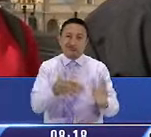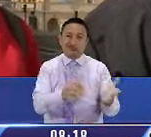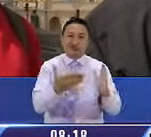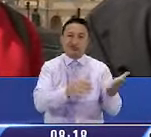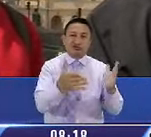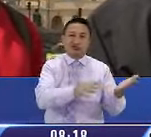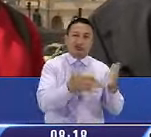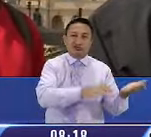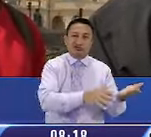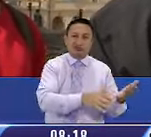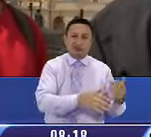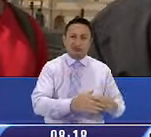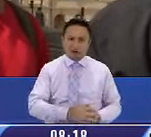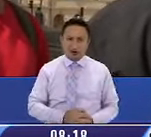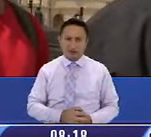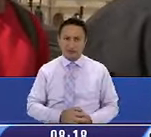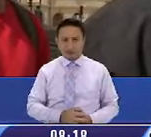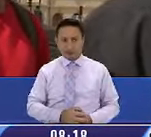Quito,